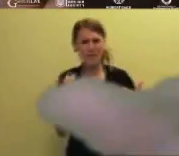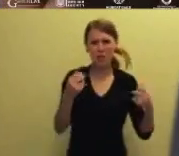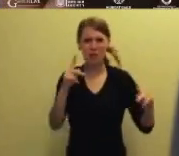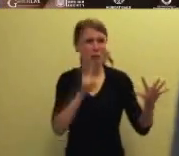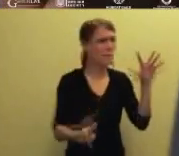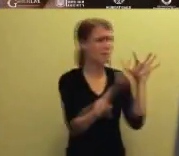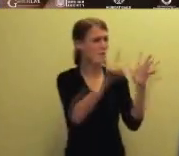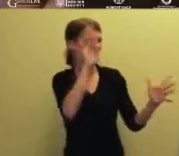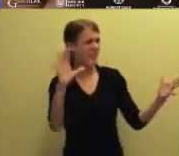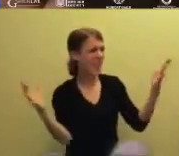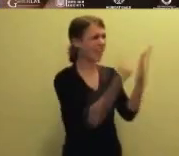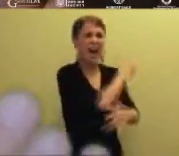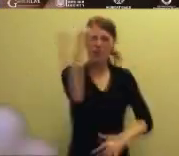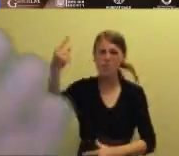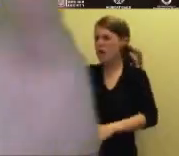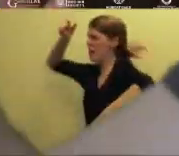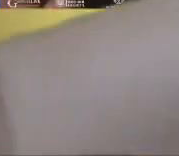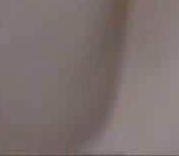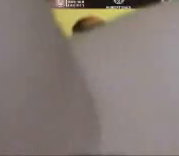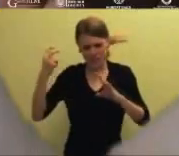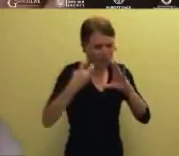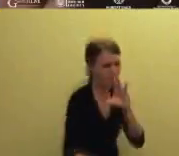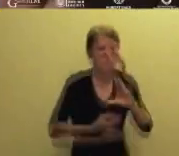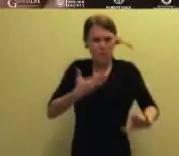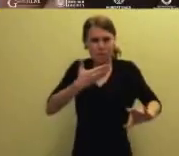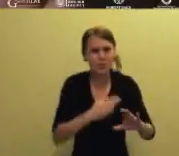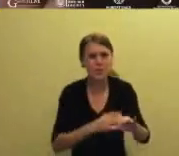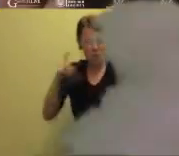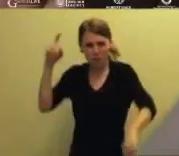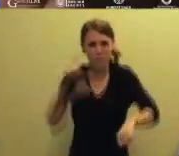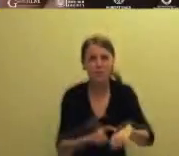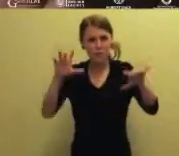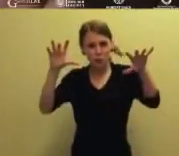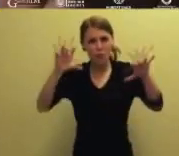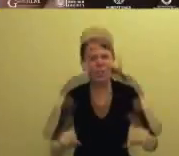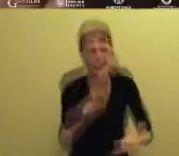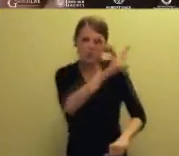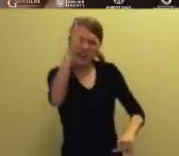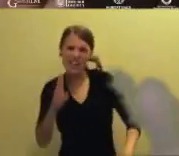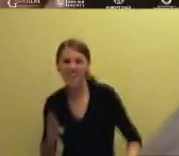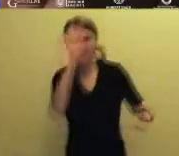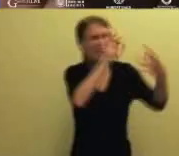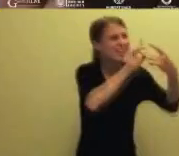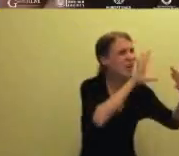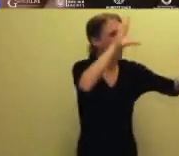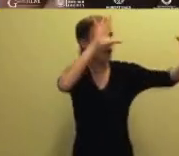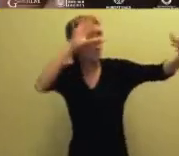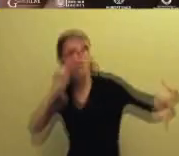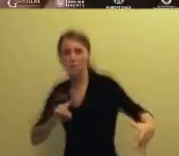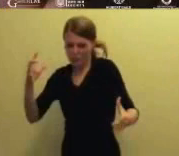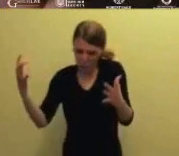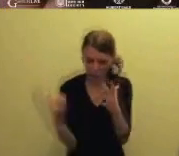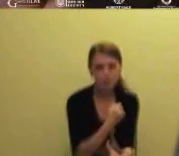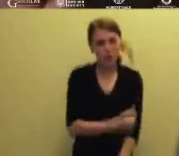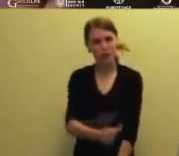se están viendo yo que sé si uno va y le pegas una colleja al otro y le hace qué está diciendo la comes y cuidado no te